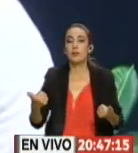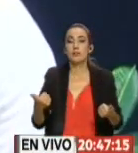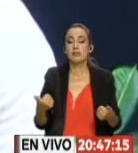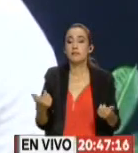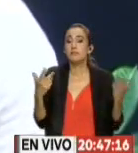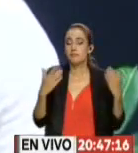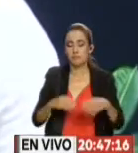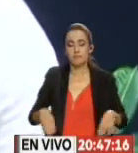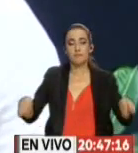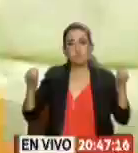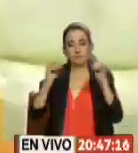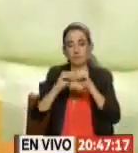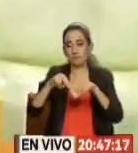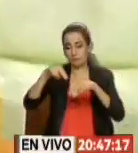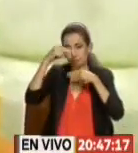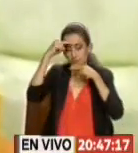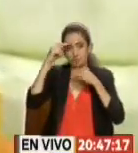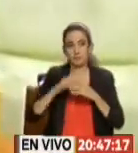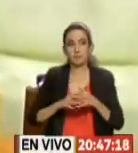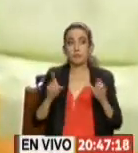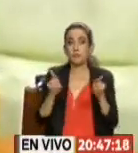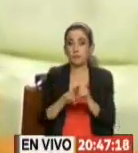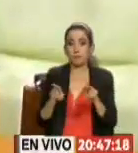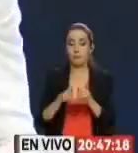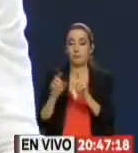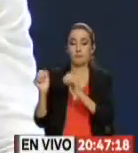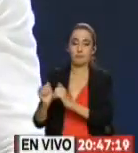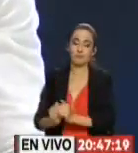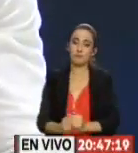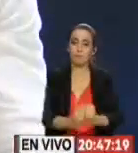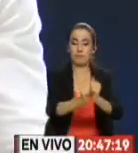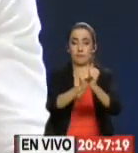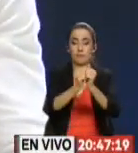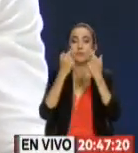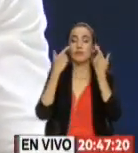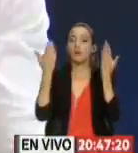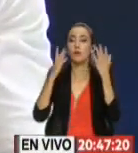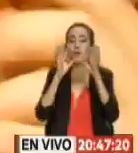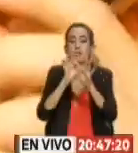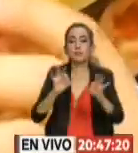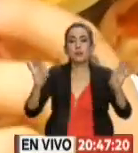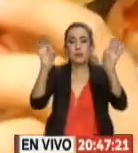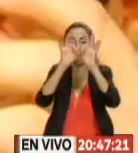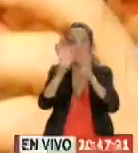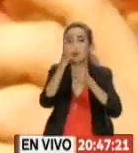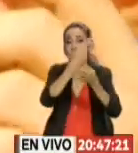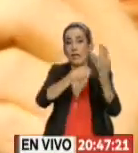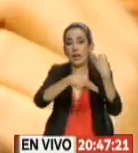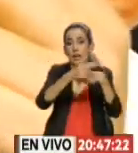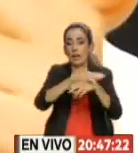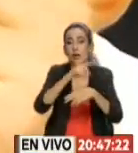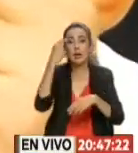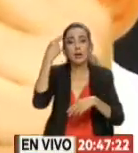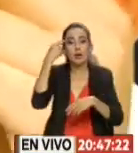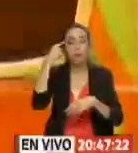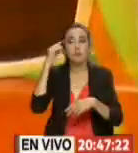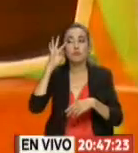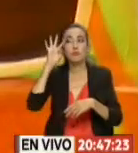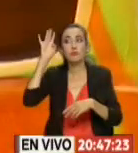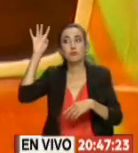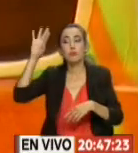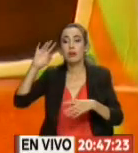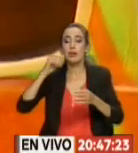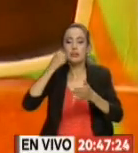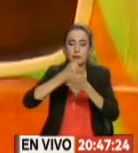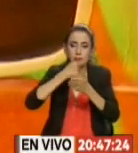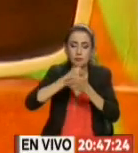generar empleo para la comunidad local. Ambos emprendedores coincidieron que la clave de sus negocios es creer en sus sueños y trabajar